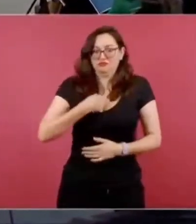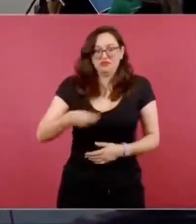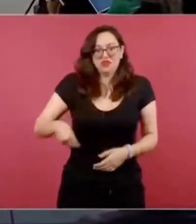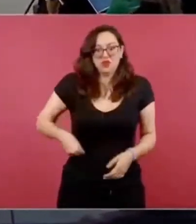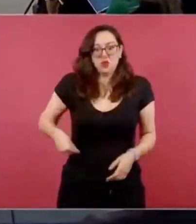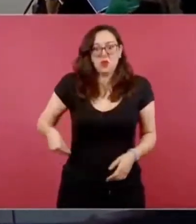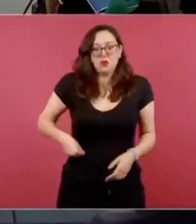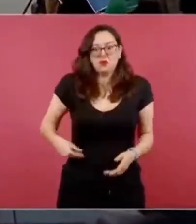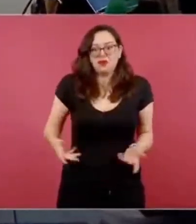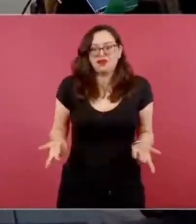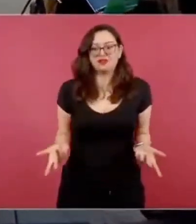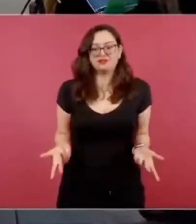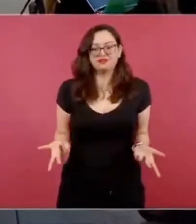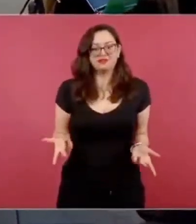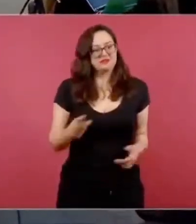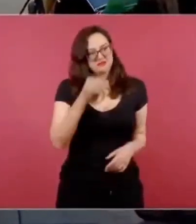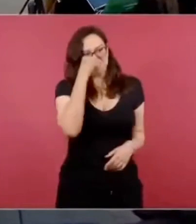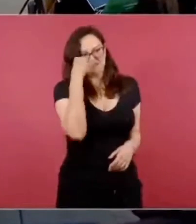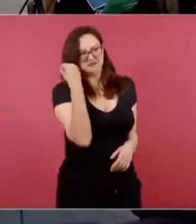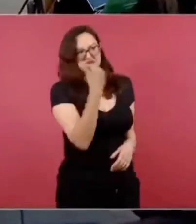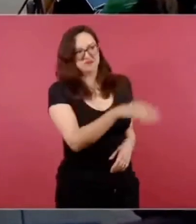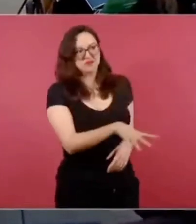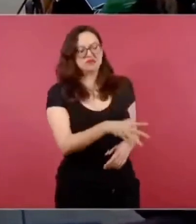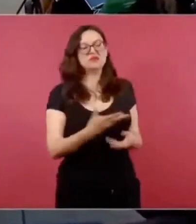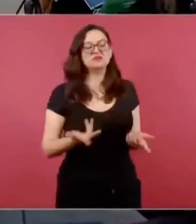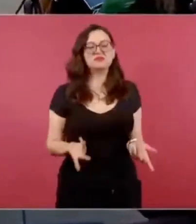Porque ellos mismos se encargan